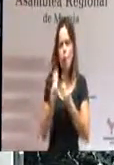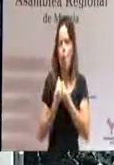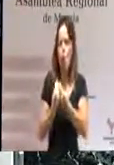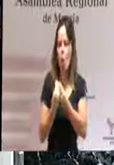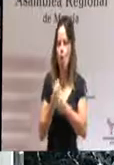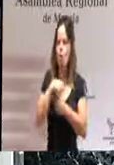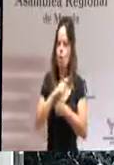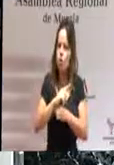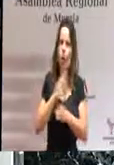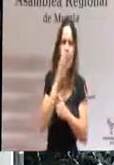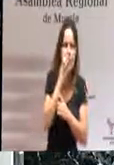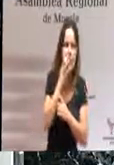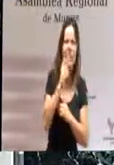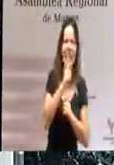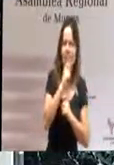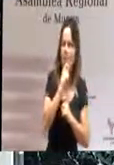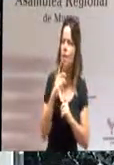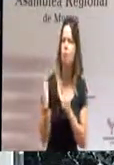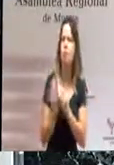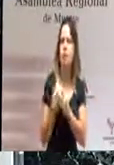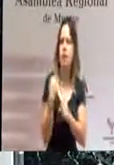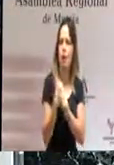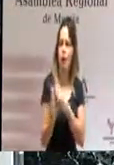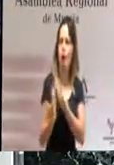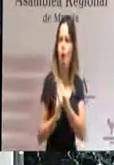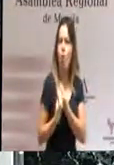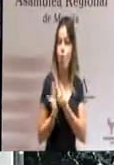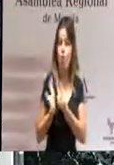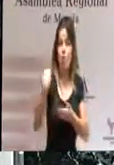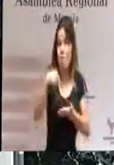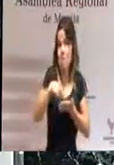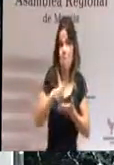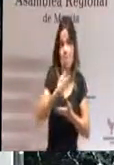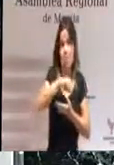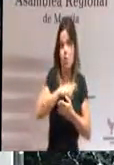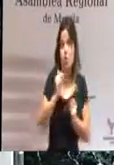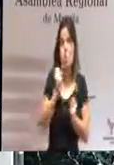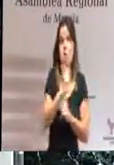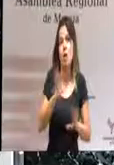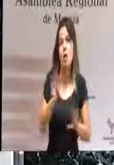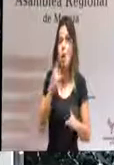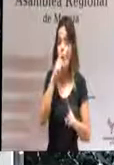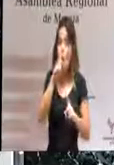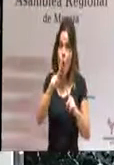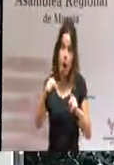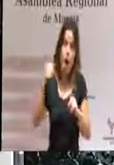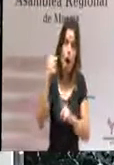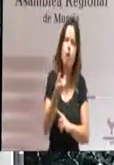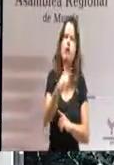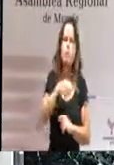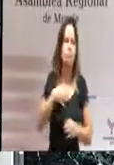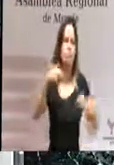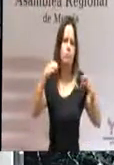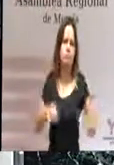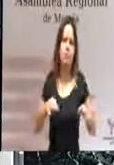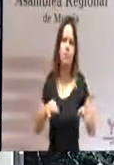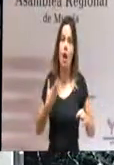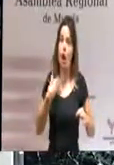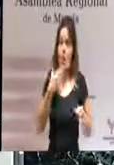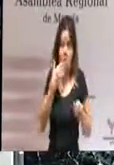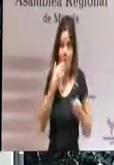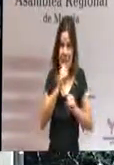afrontando juntos una realidad difícil que exigía lo mejor de todos nosotros. Y un año después podemos afirmar, sin